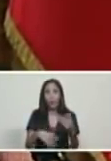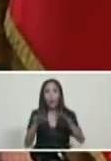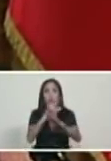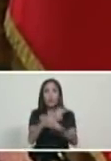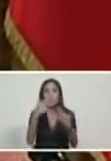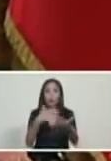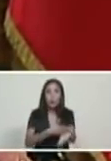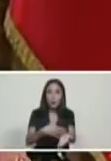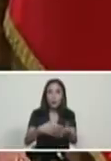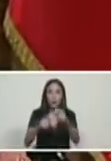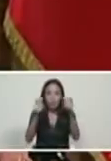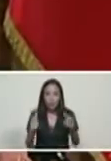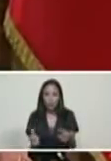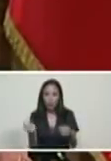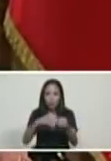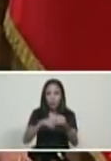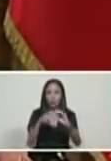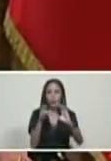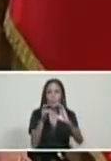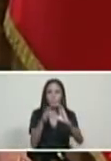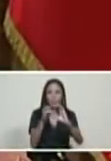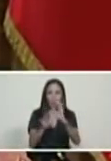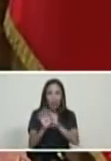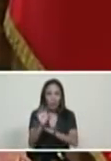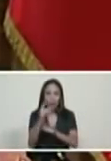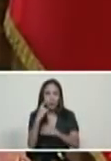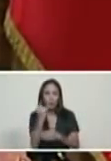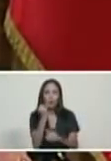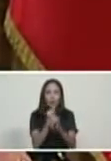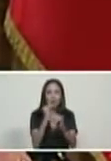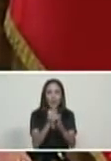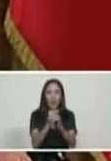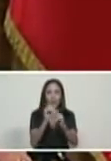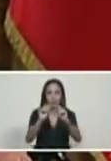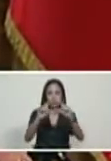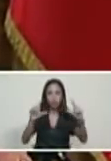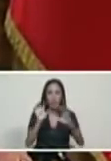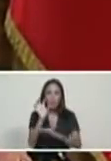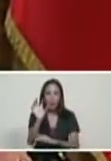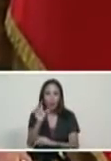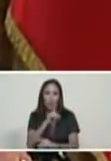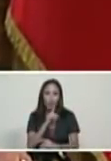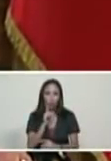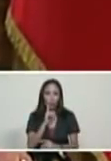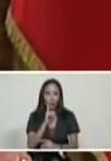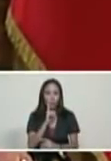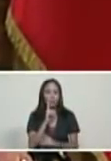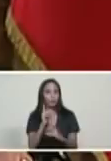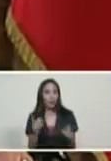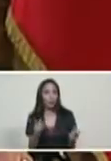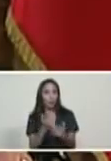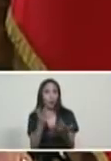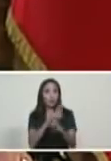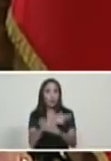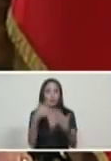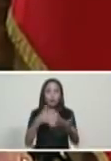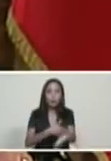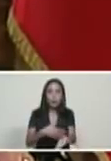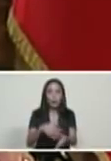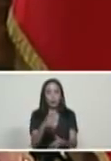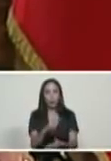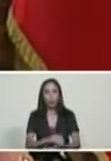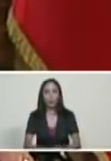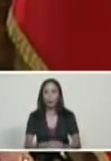18 millones de personas registradas, y además, presidente, significar de que estamos pagando,